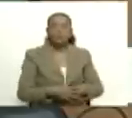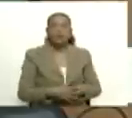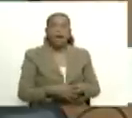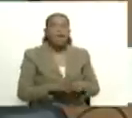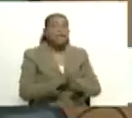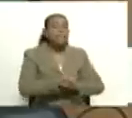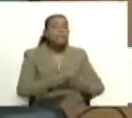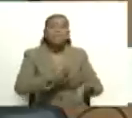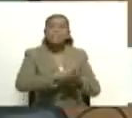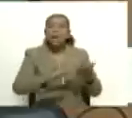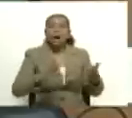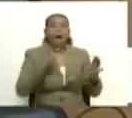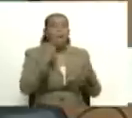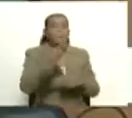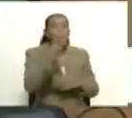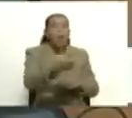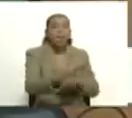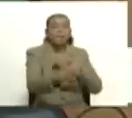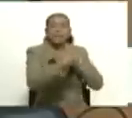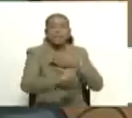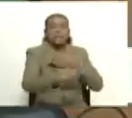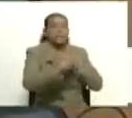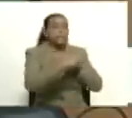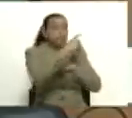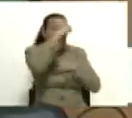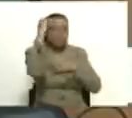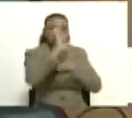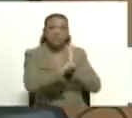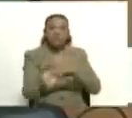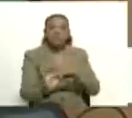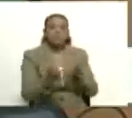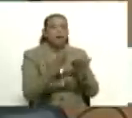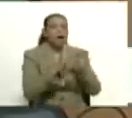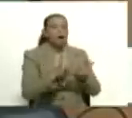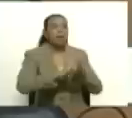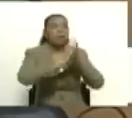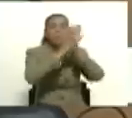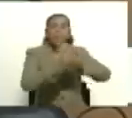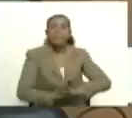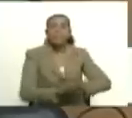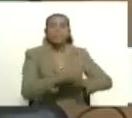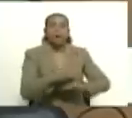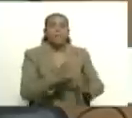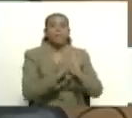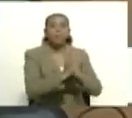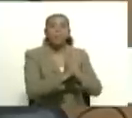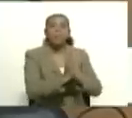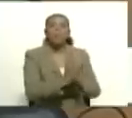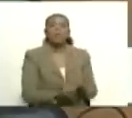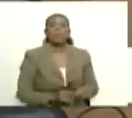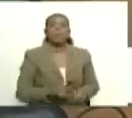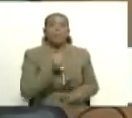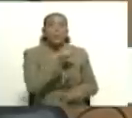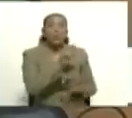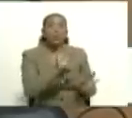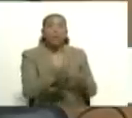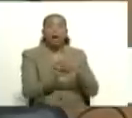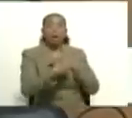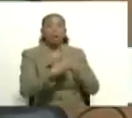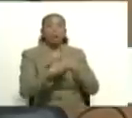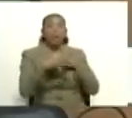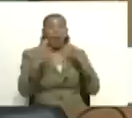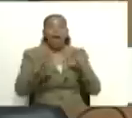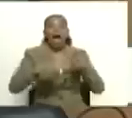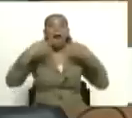cese su política de hostigamiento contra la República Bolivariana de Venezuela, ya que esta atenta contra